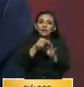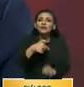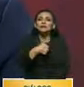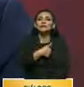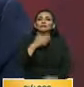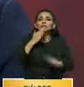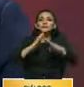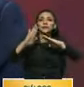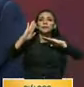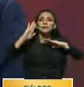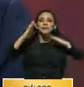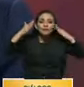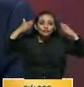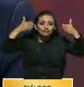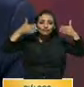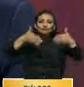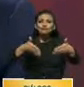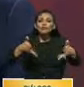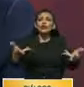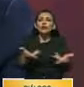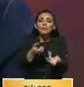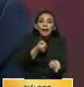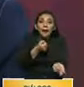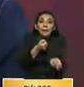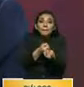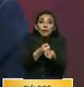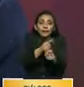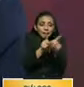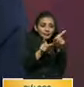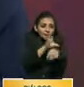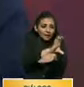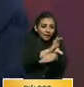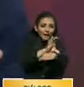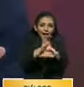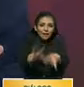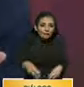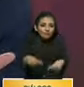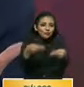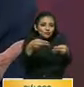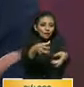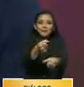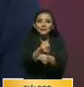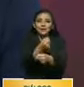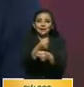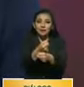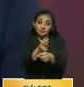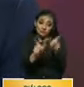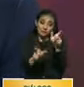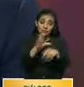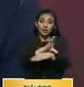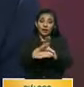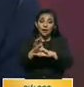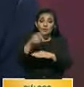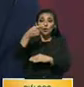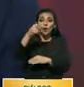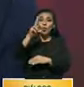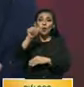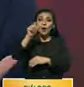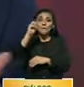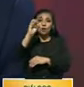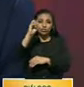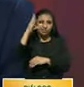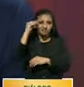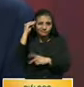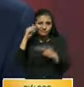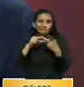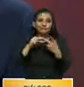todo nuestro interés en apoyar al campesino. Me pregunto, ¿los campesinos de Guamote van a tener empleo? ¿Los de Vinces,